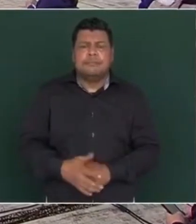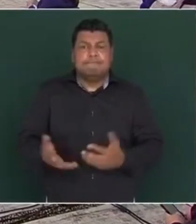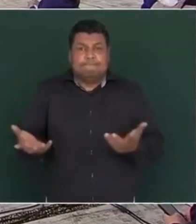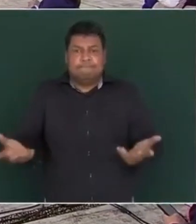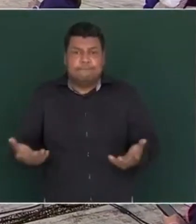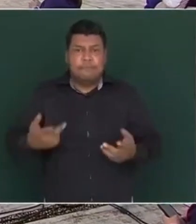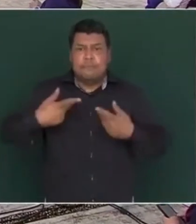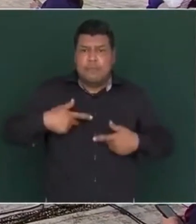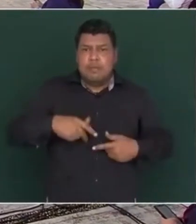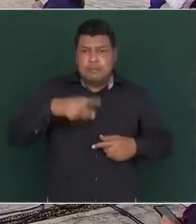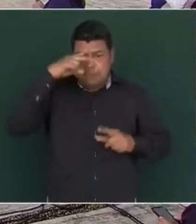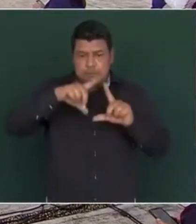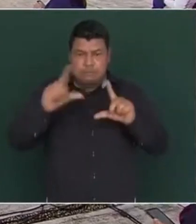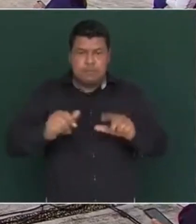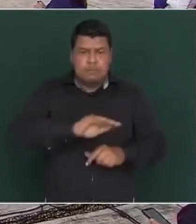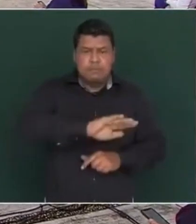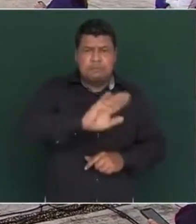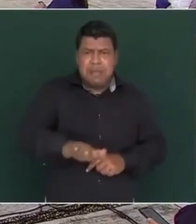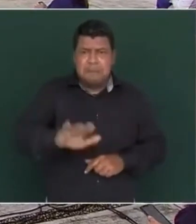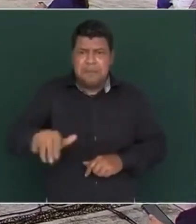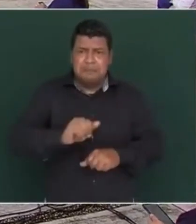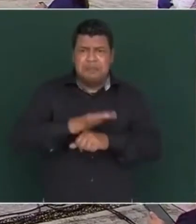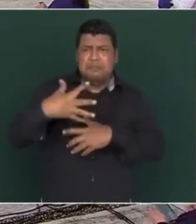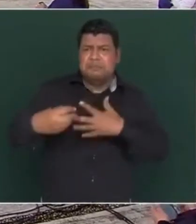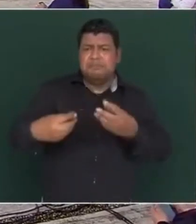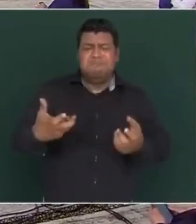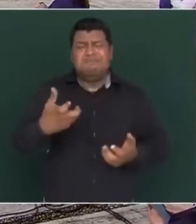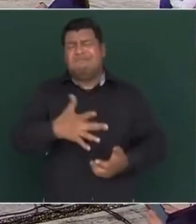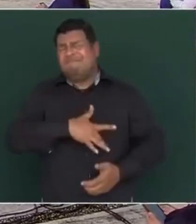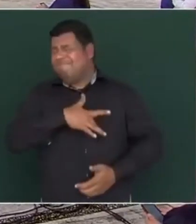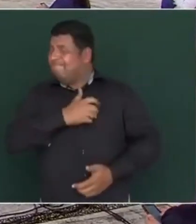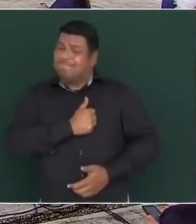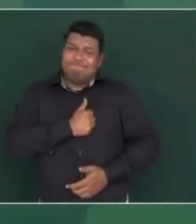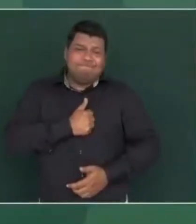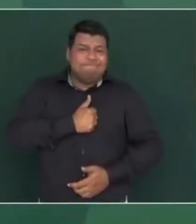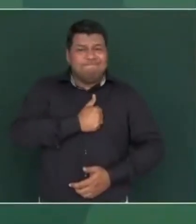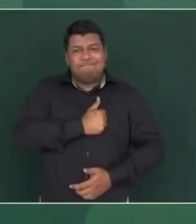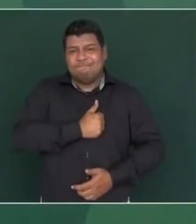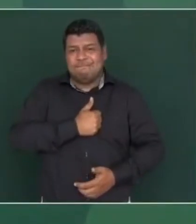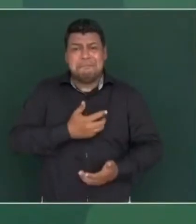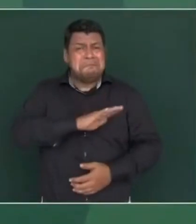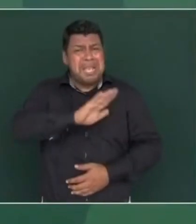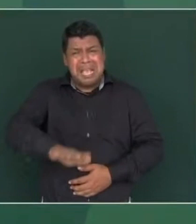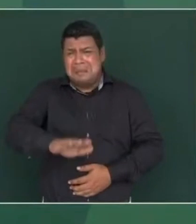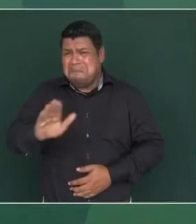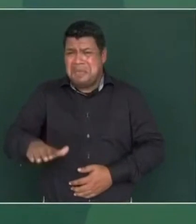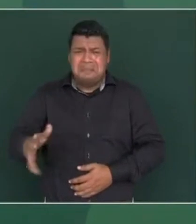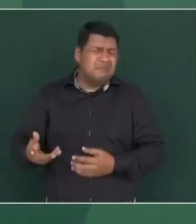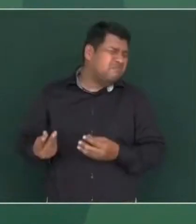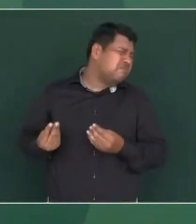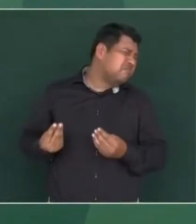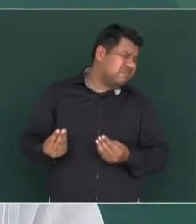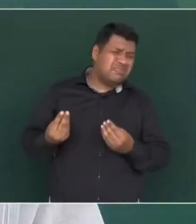los fallecidos en México con la pandemia, es muy triste. Fallecieron muchos